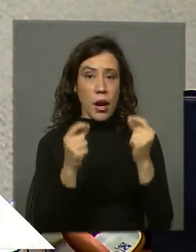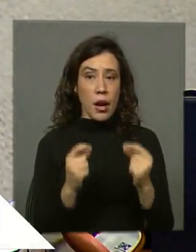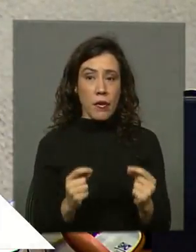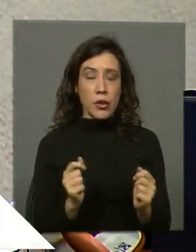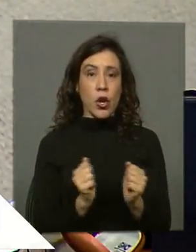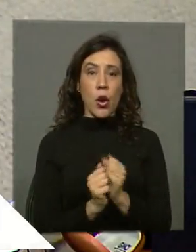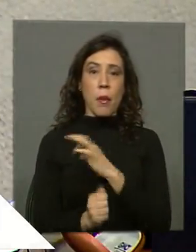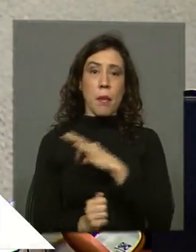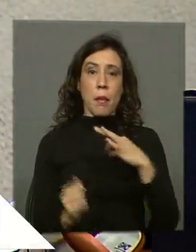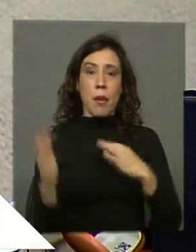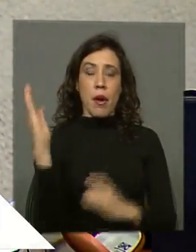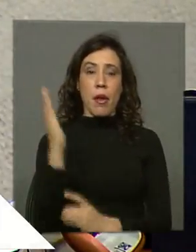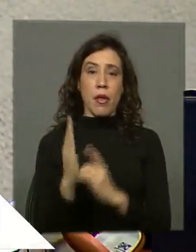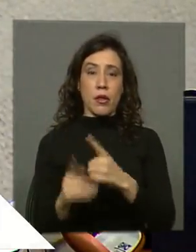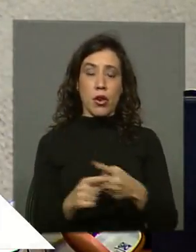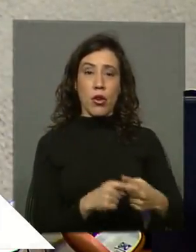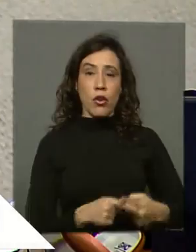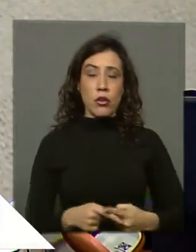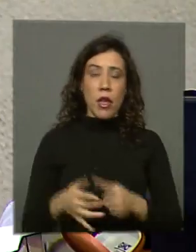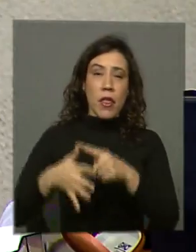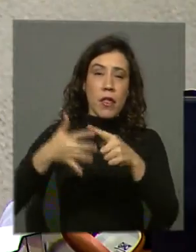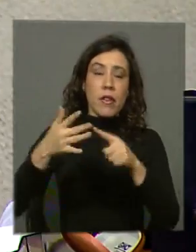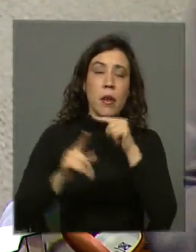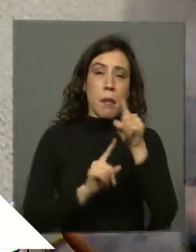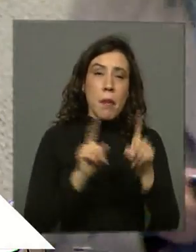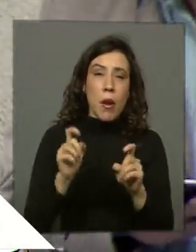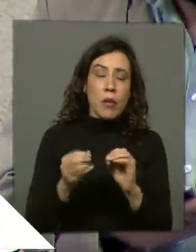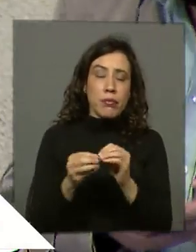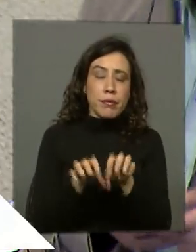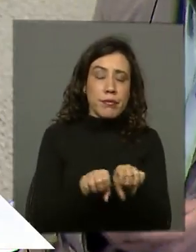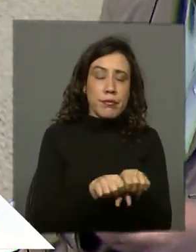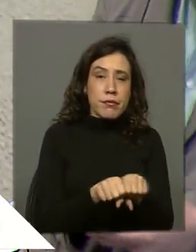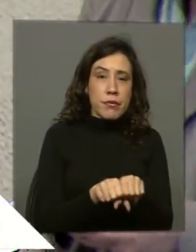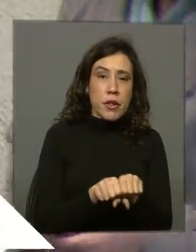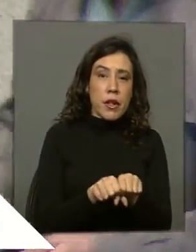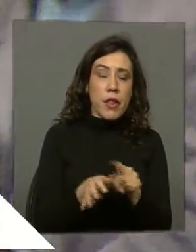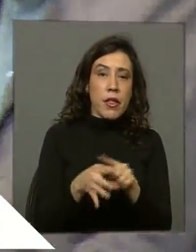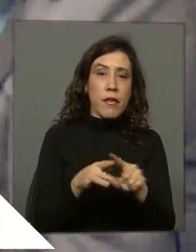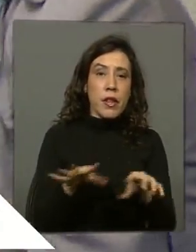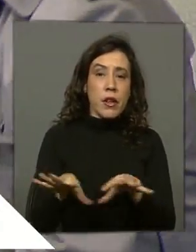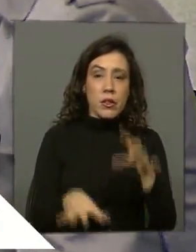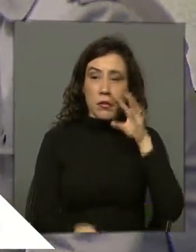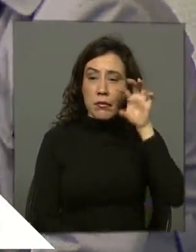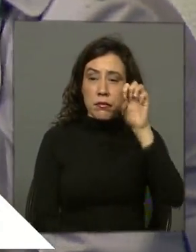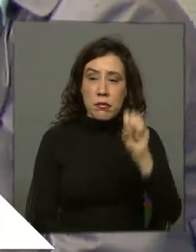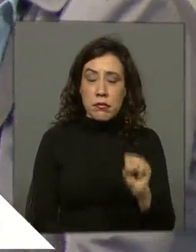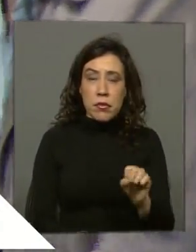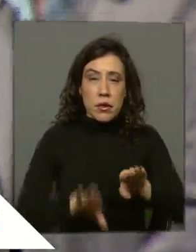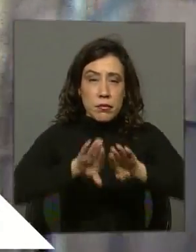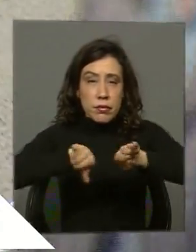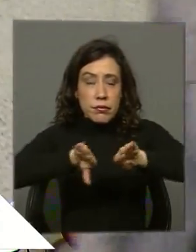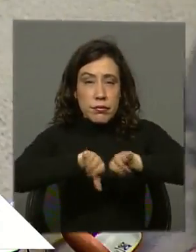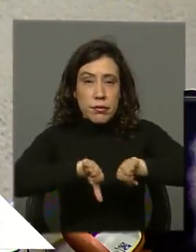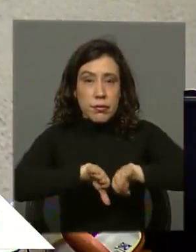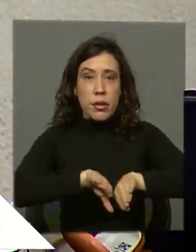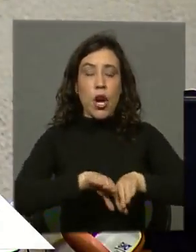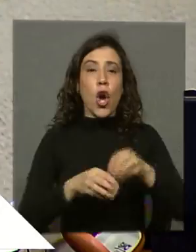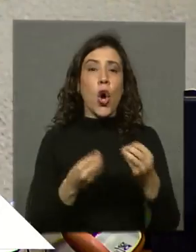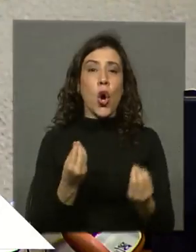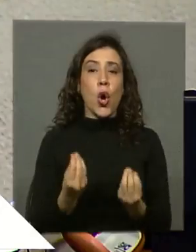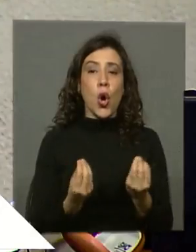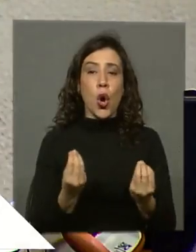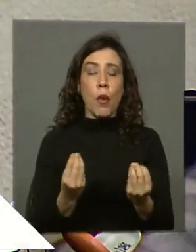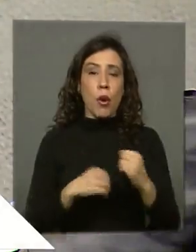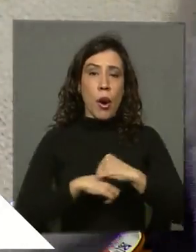el Ministerio de Desarrollo Social un set de preguntas que permita definir varias cosas identificar clasificar y de esa manera cómo vamos